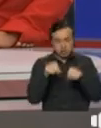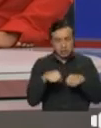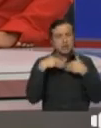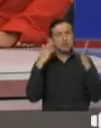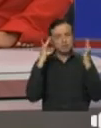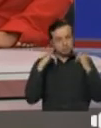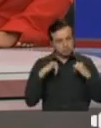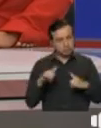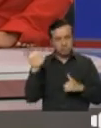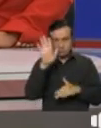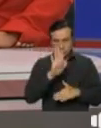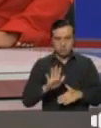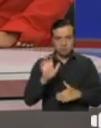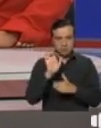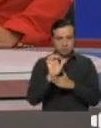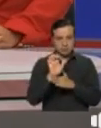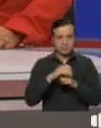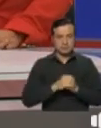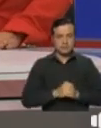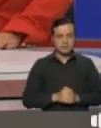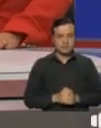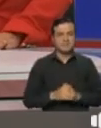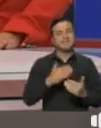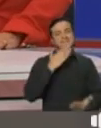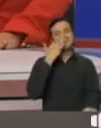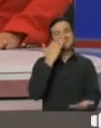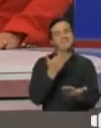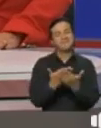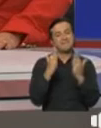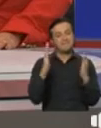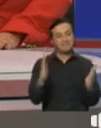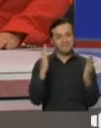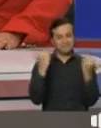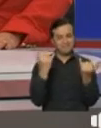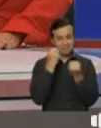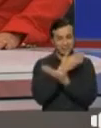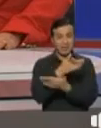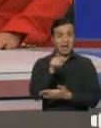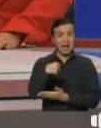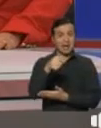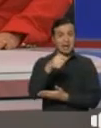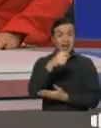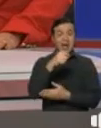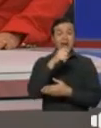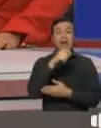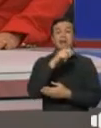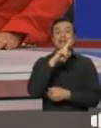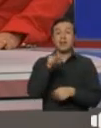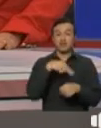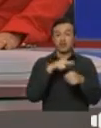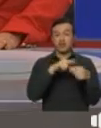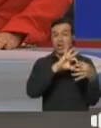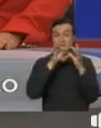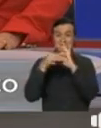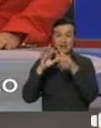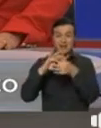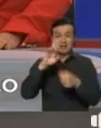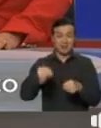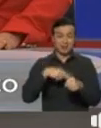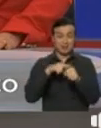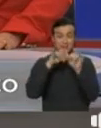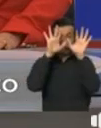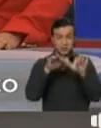seguirán funcionando en el país. Gracias por acompañarnos en esta cadena nacional dispuesta por la Secretaría General de